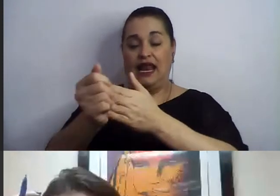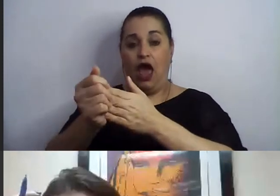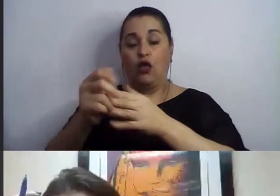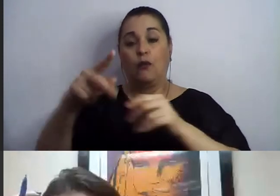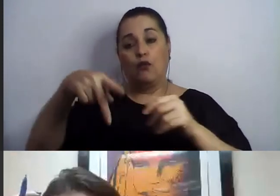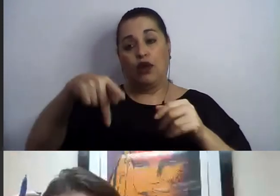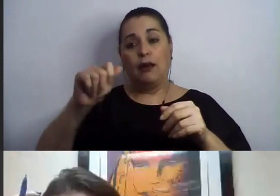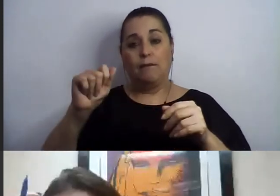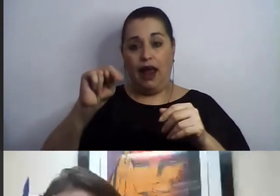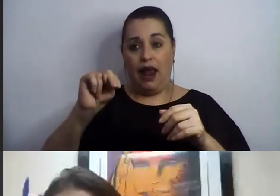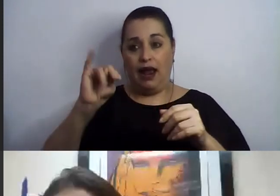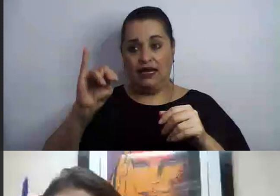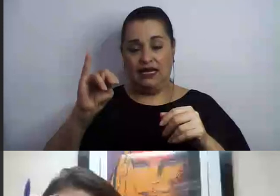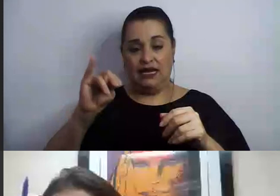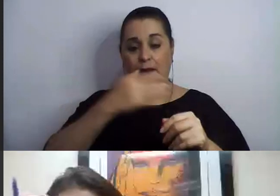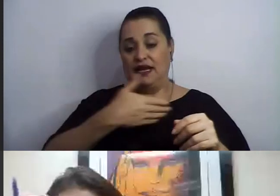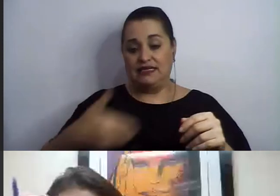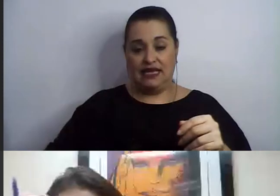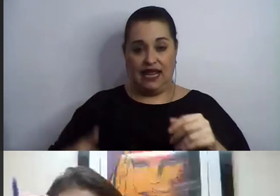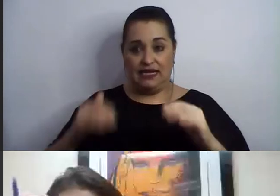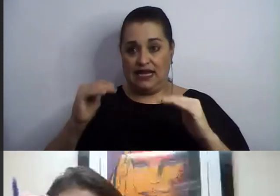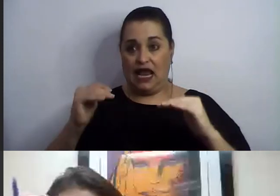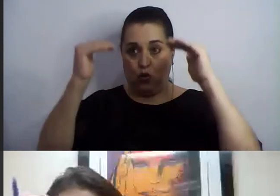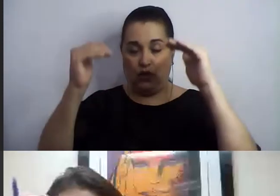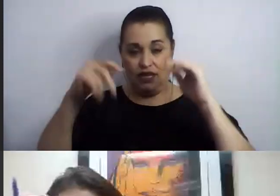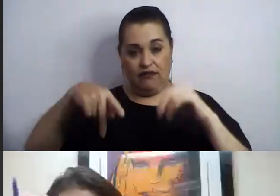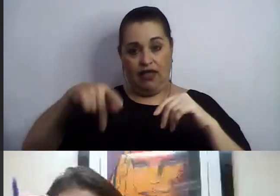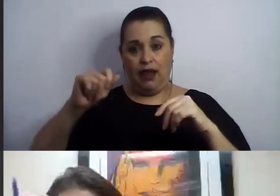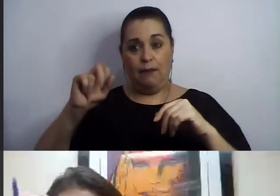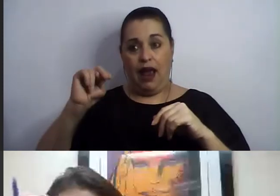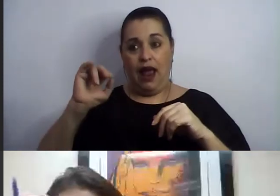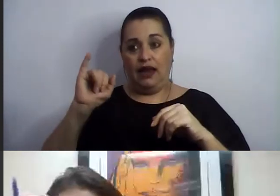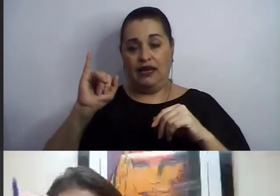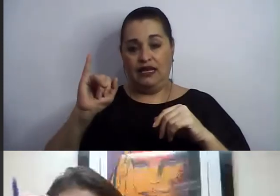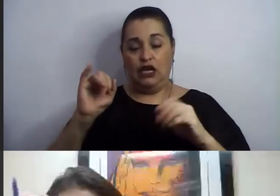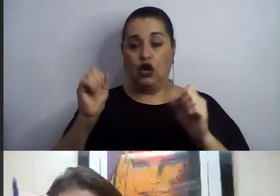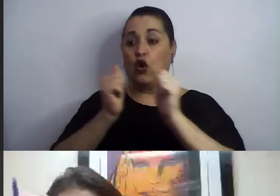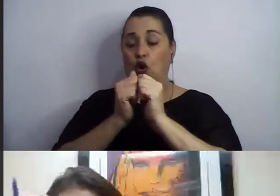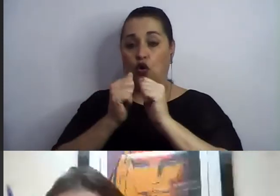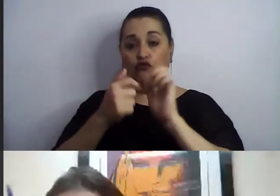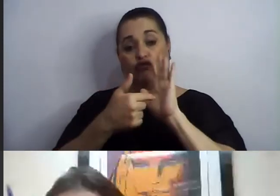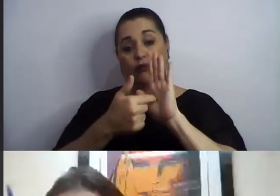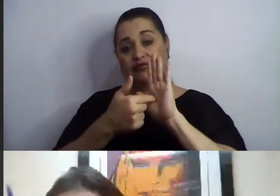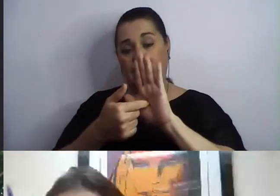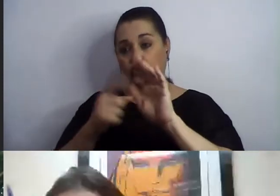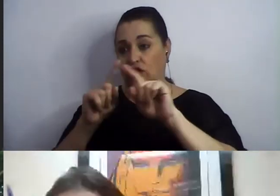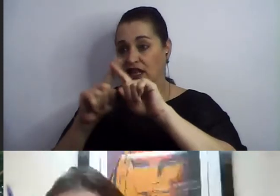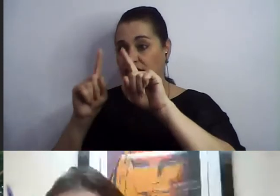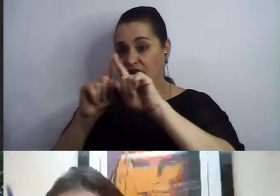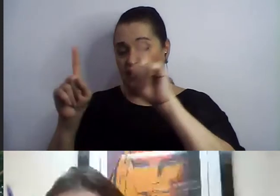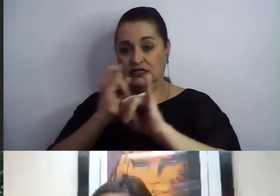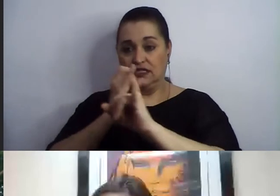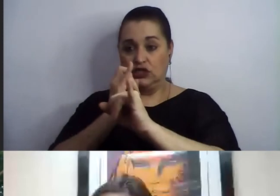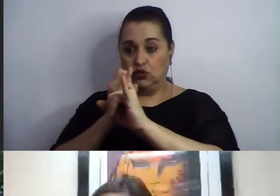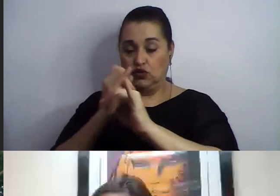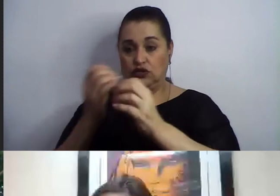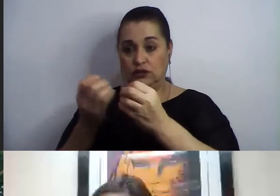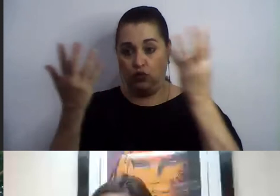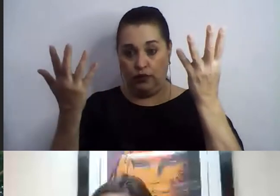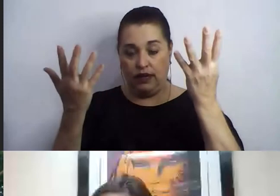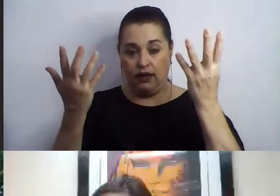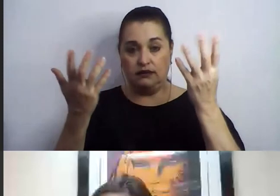el PANI por la presidencia ejecutiva del PANI junto con representación de diferentes instituciones públicas